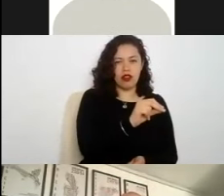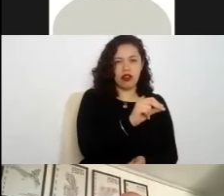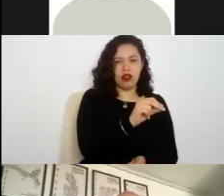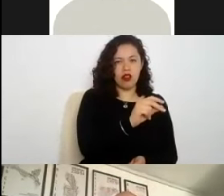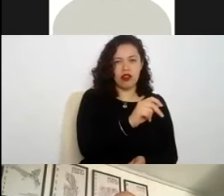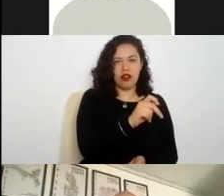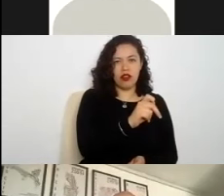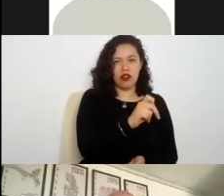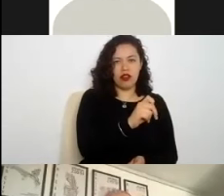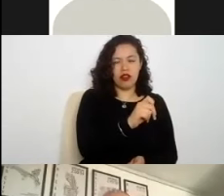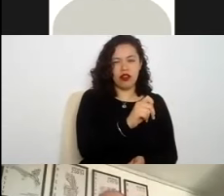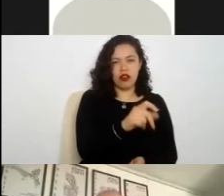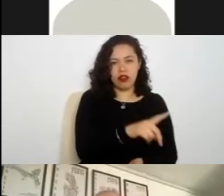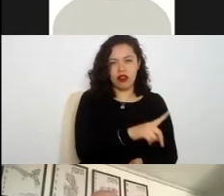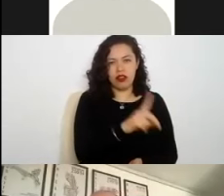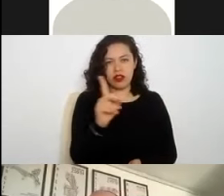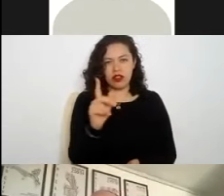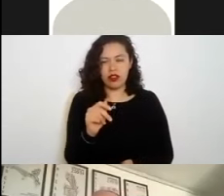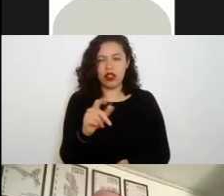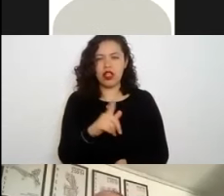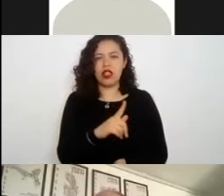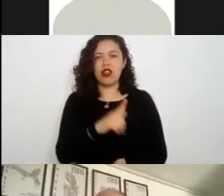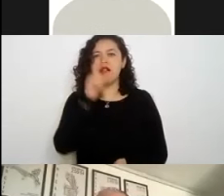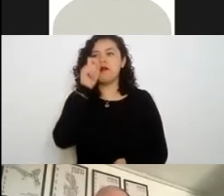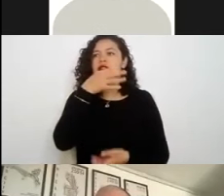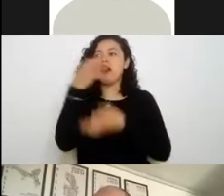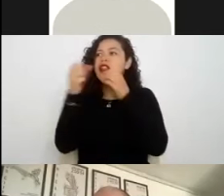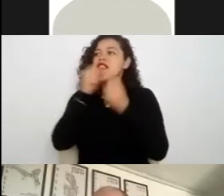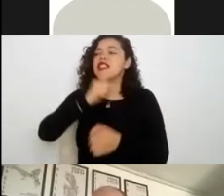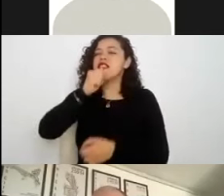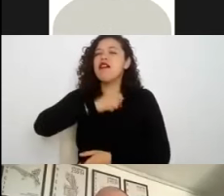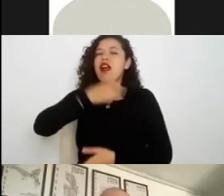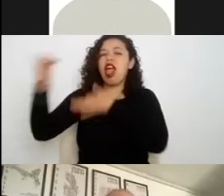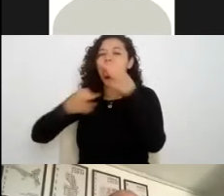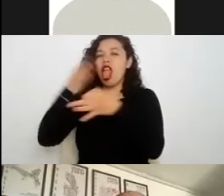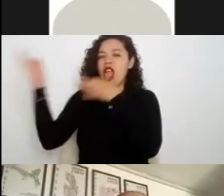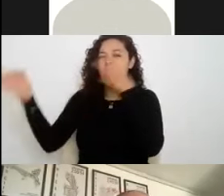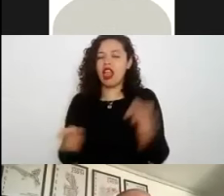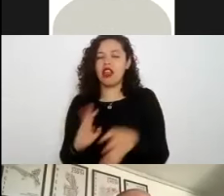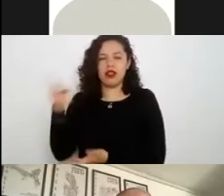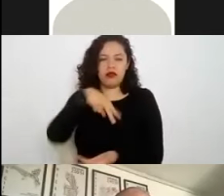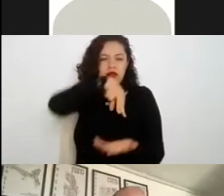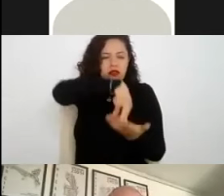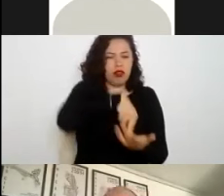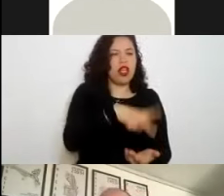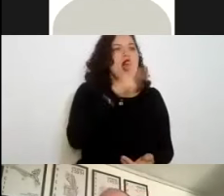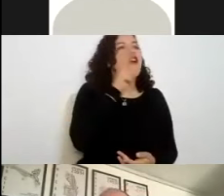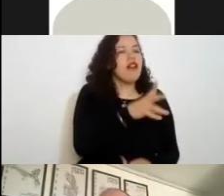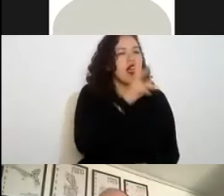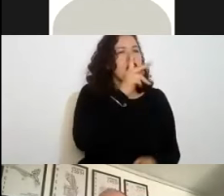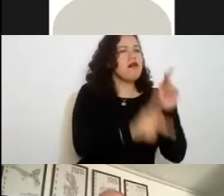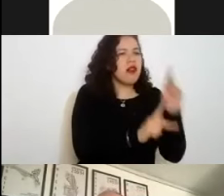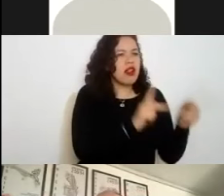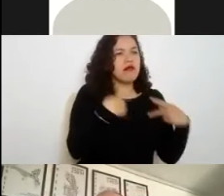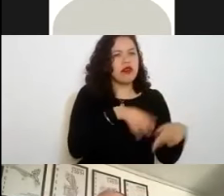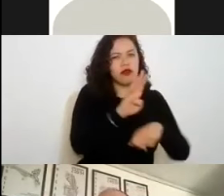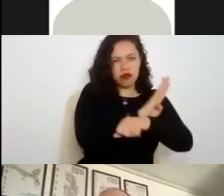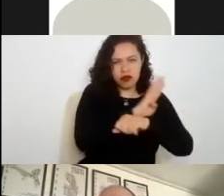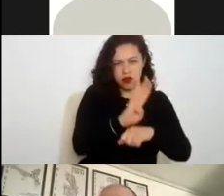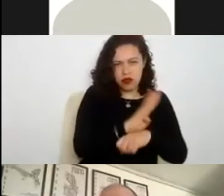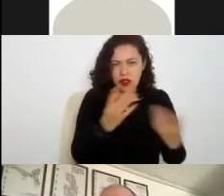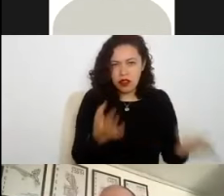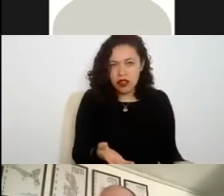falso rumor en vez de cerciorarse de irse a parar a un CRIT o de ir a platicar con beneficiados, pero siempre